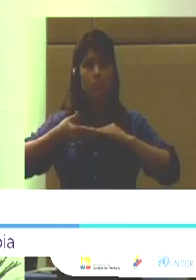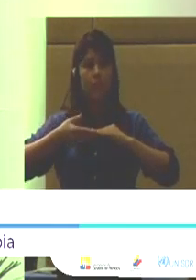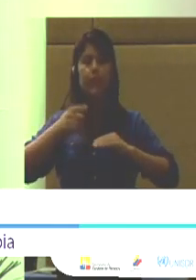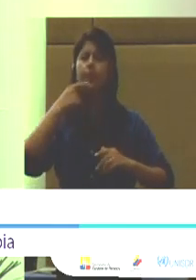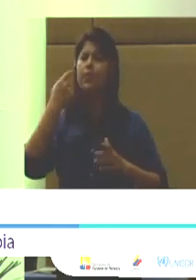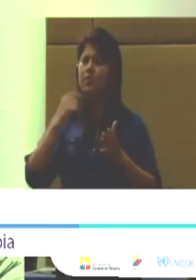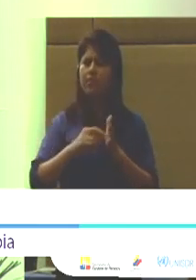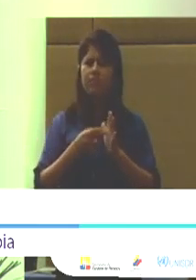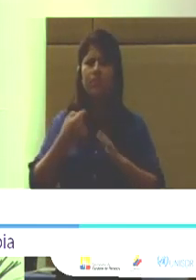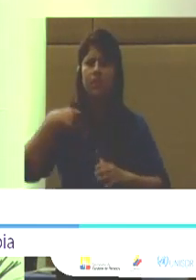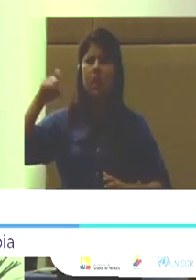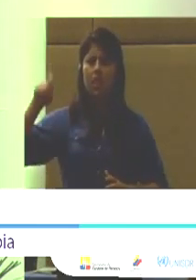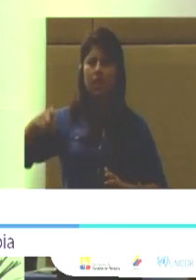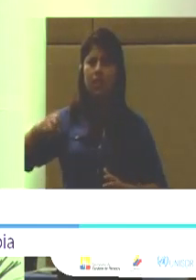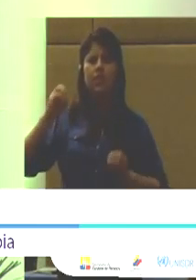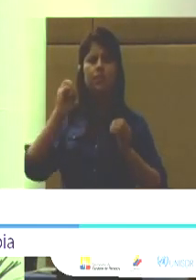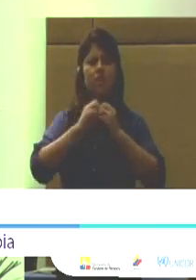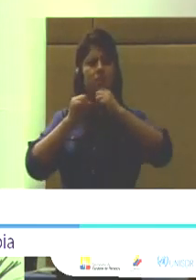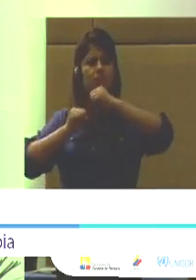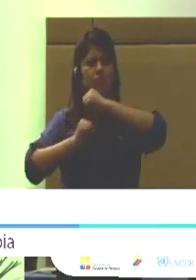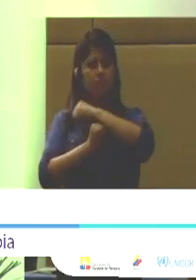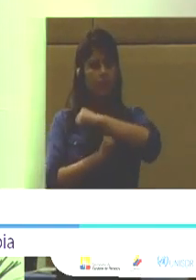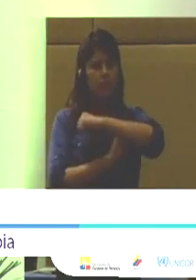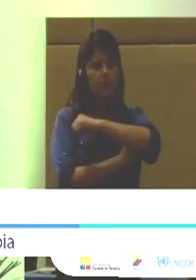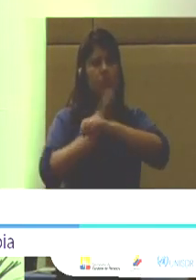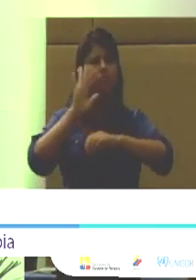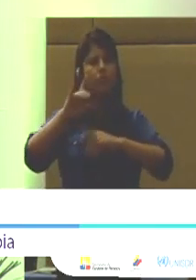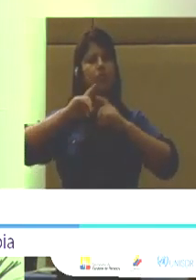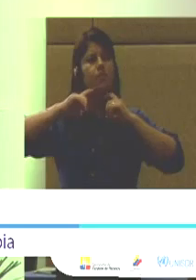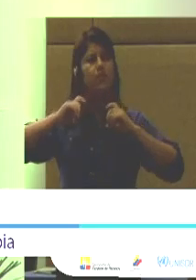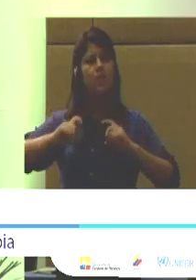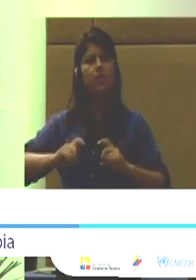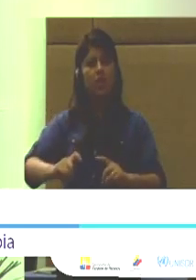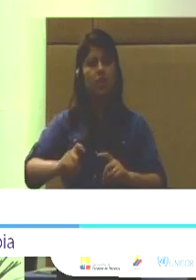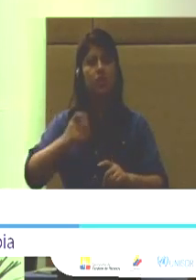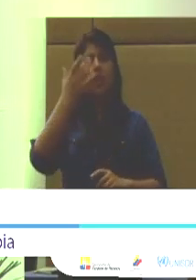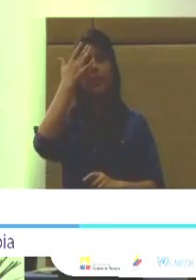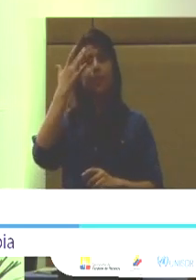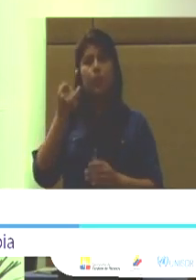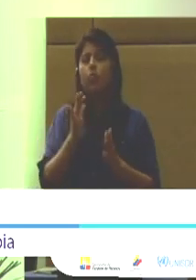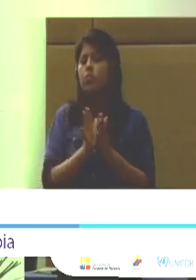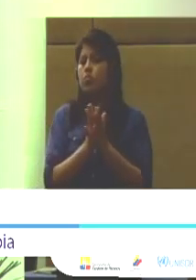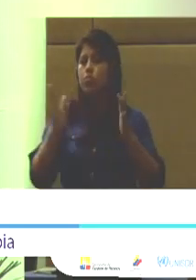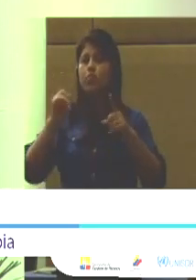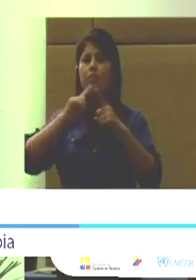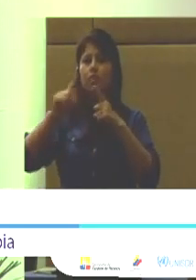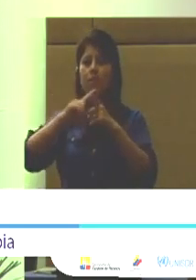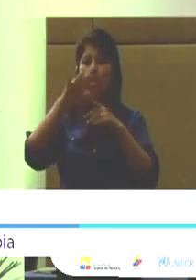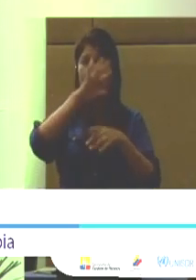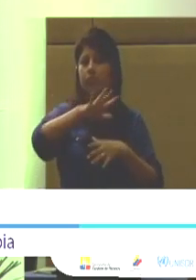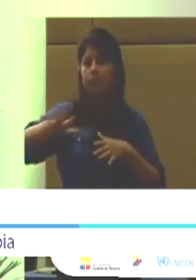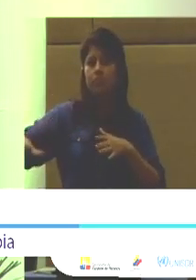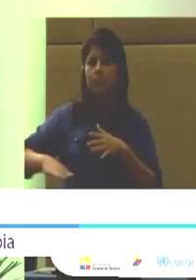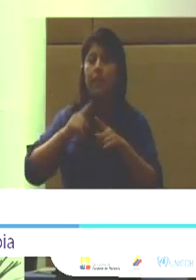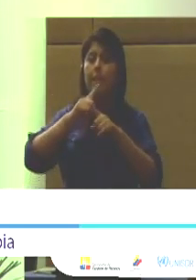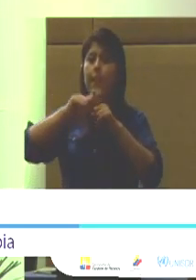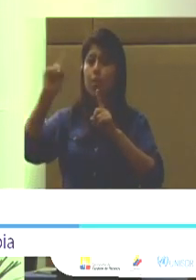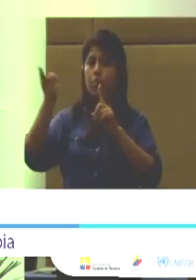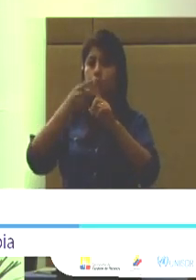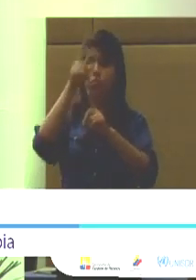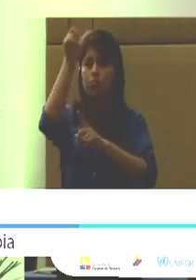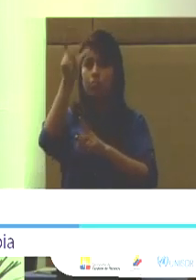necesidad de fortalecer esa investigación en muchísimos campos, pero una de ellas es